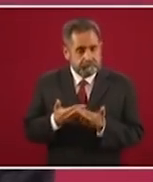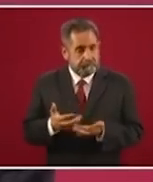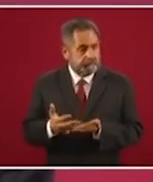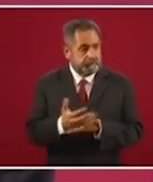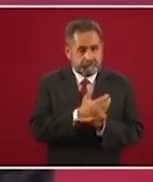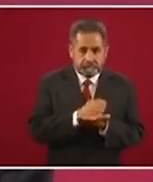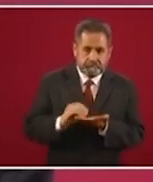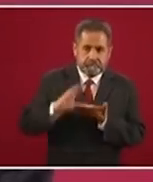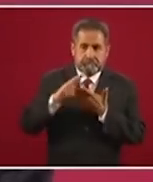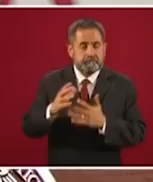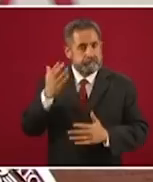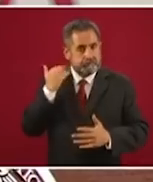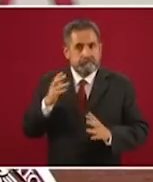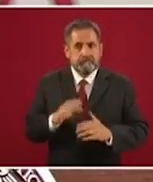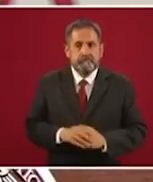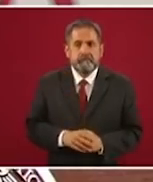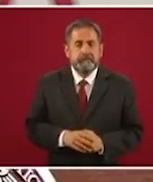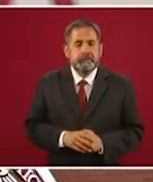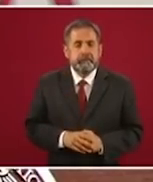se había hecho.